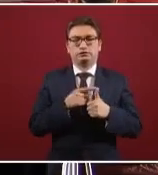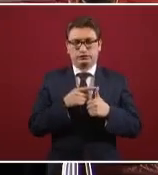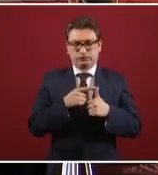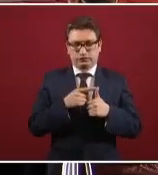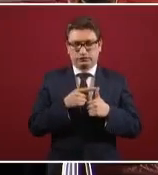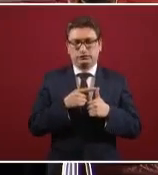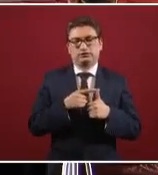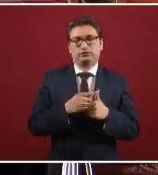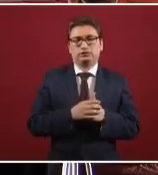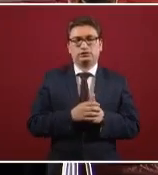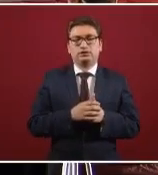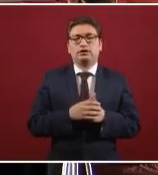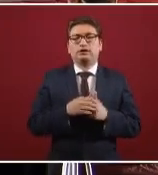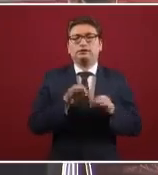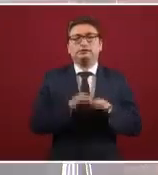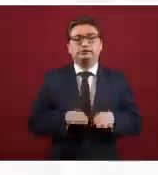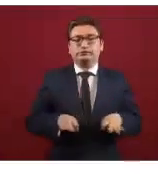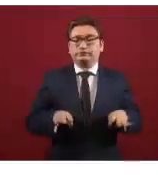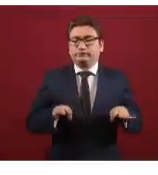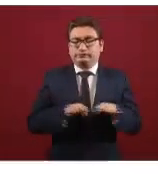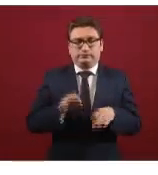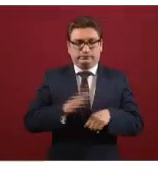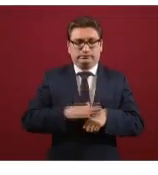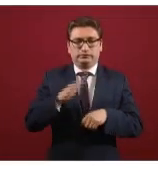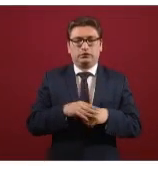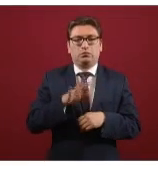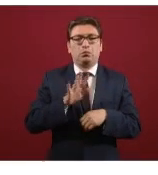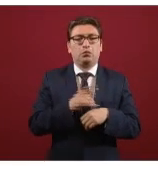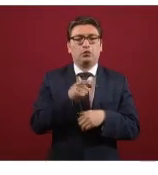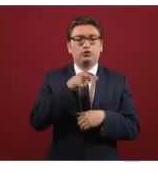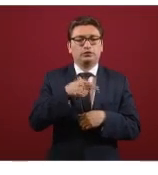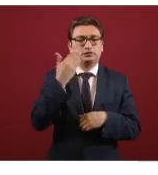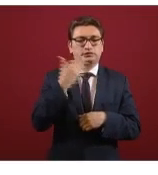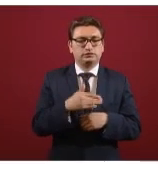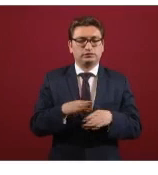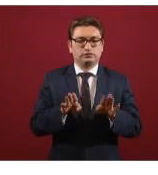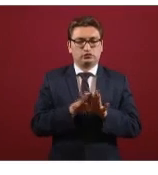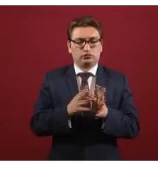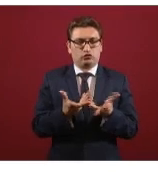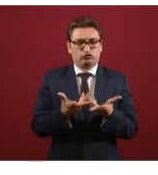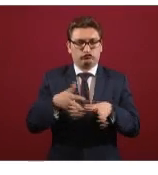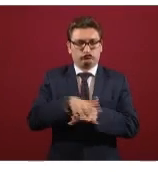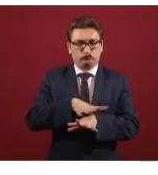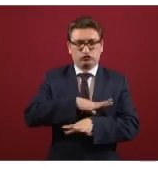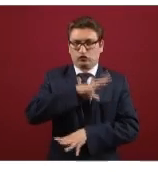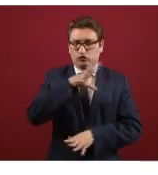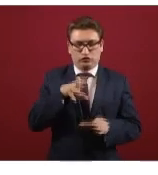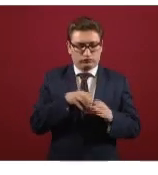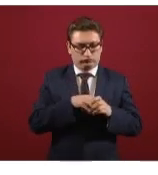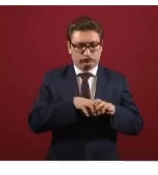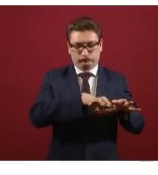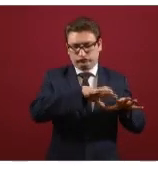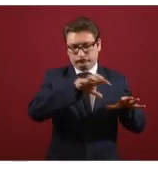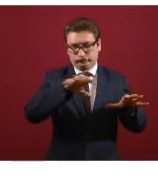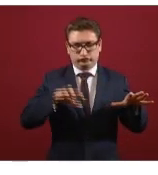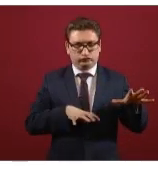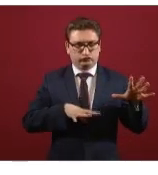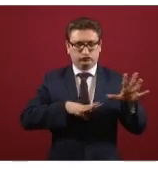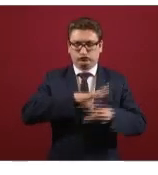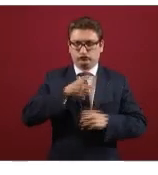que es el de los más importantes porque aquí lleva la integración de toda la refinería